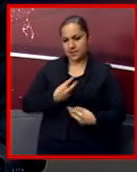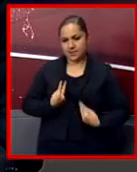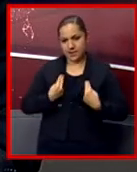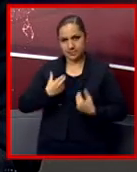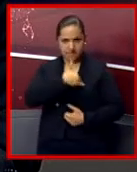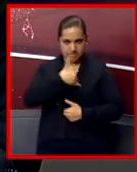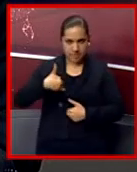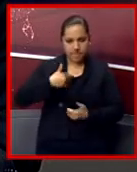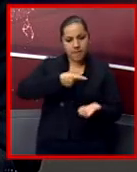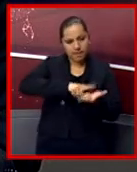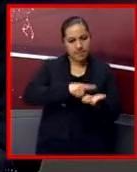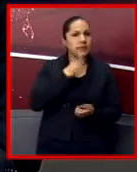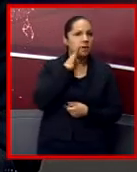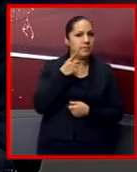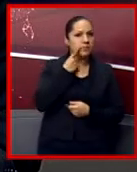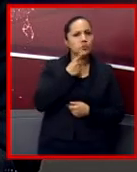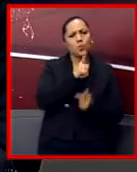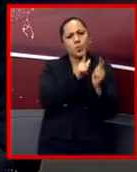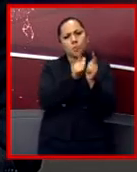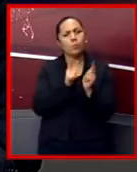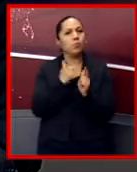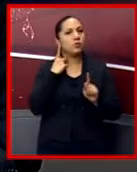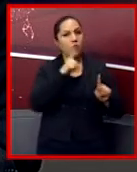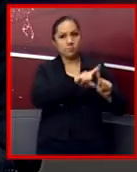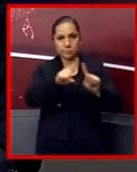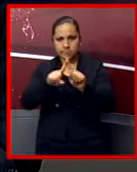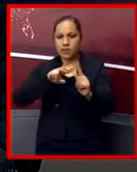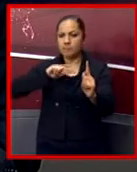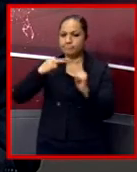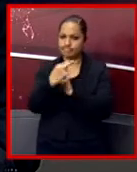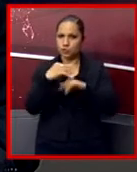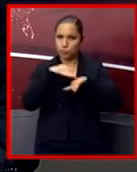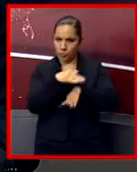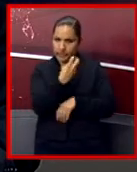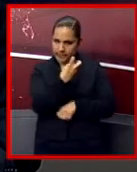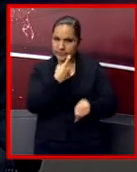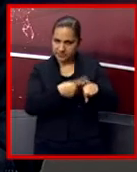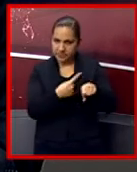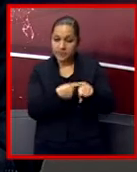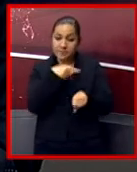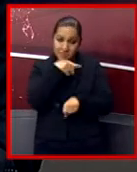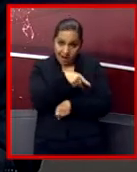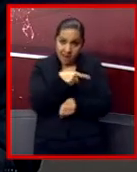hubo pronunciamientos de los diferentes grupos parlamentarios en torno a este padecimiento